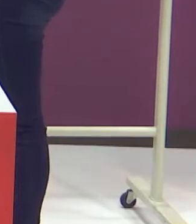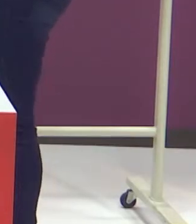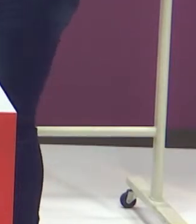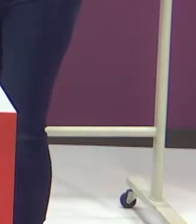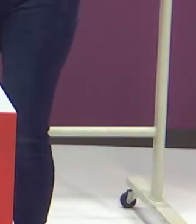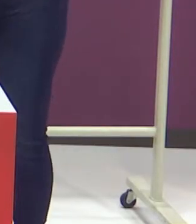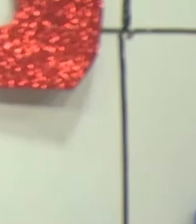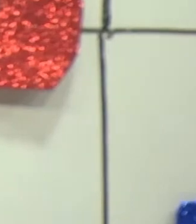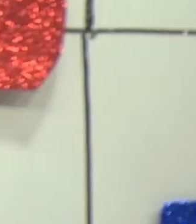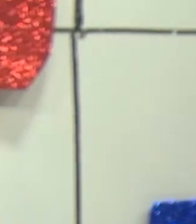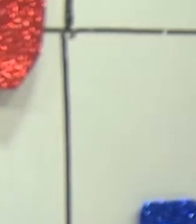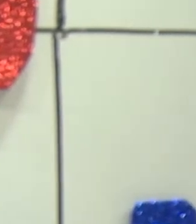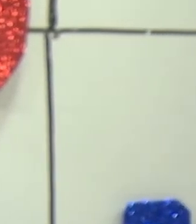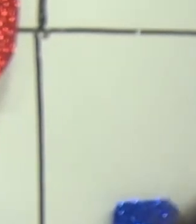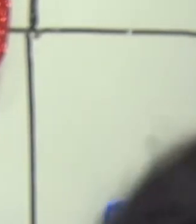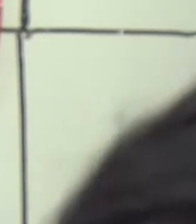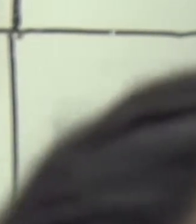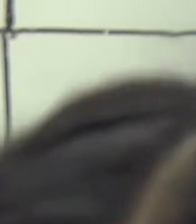G.